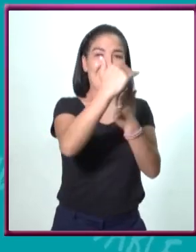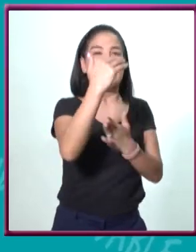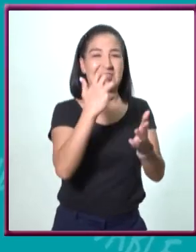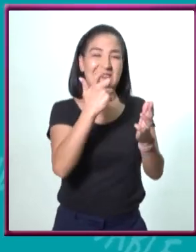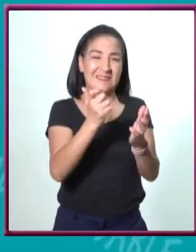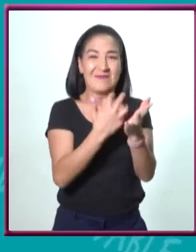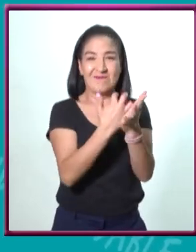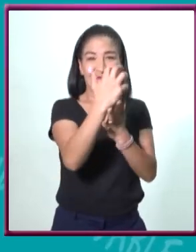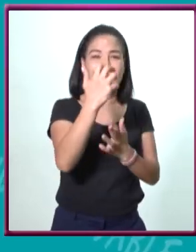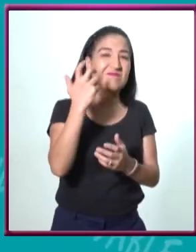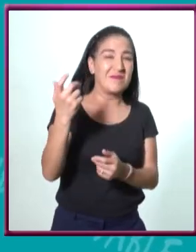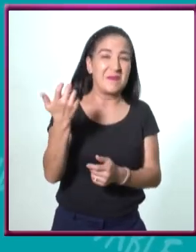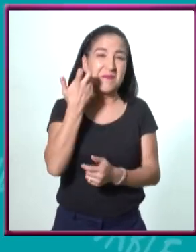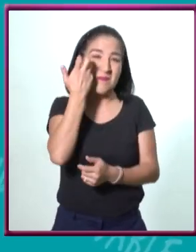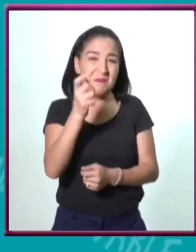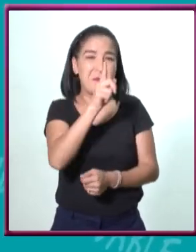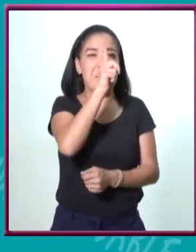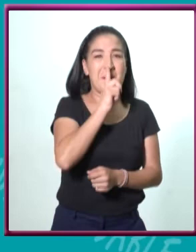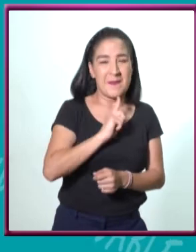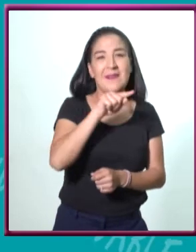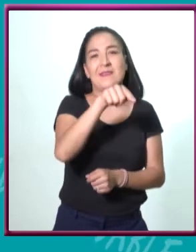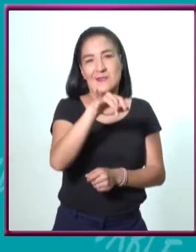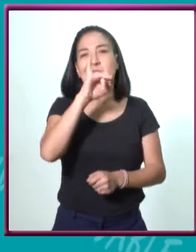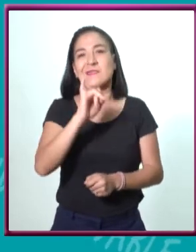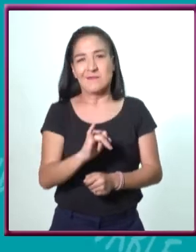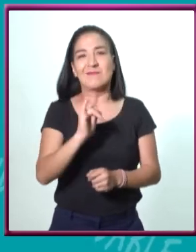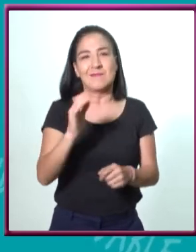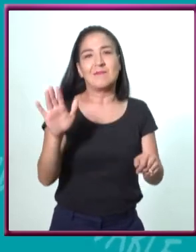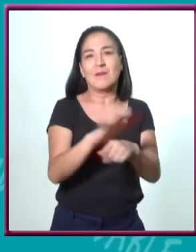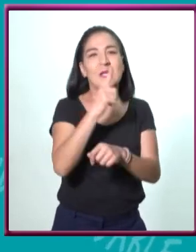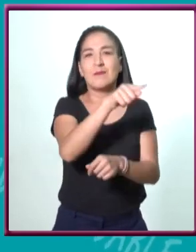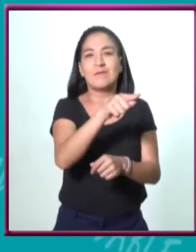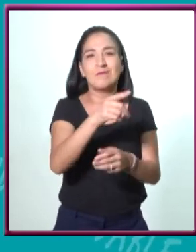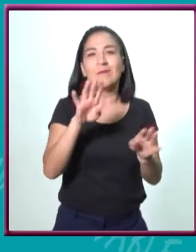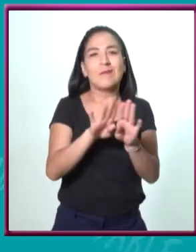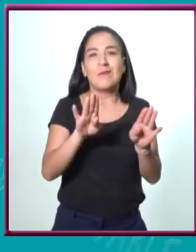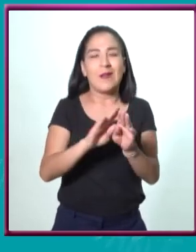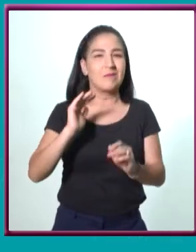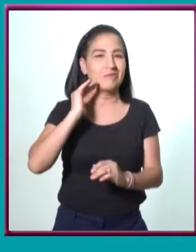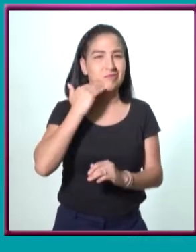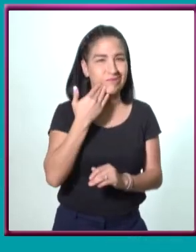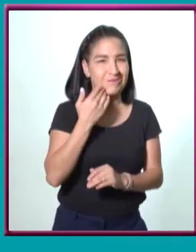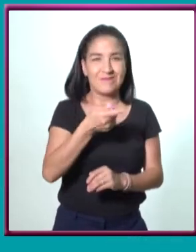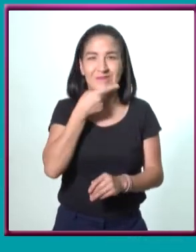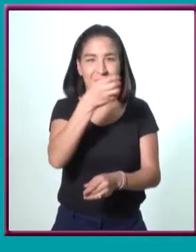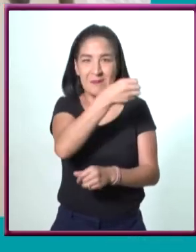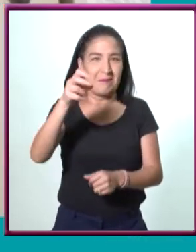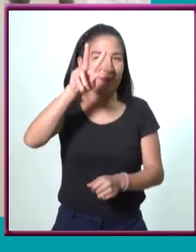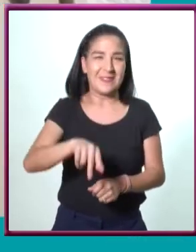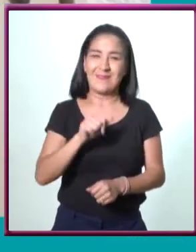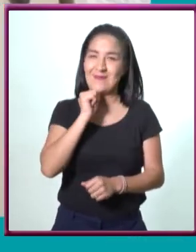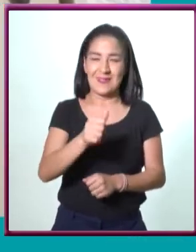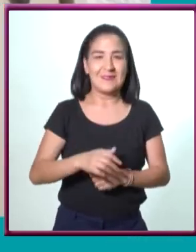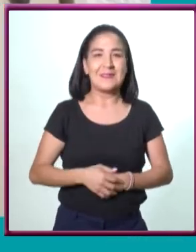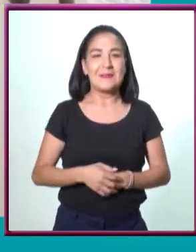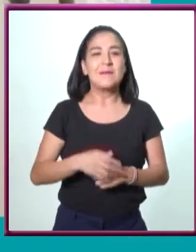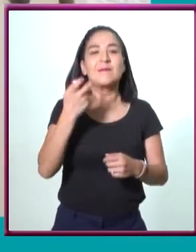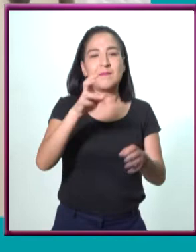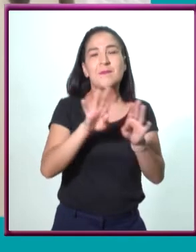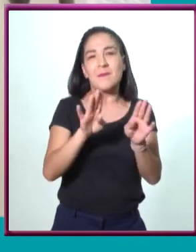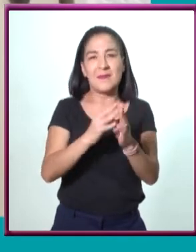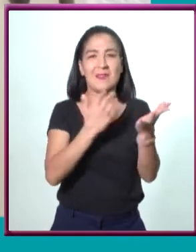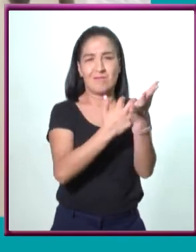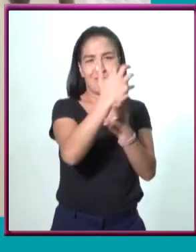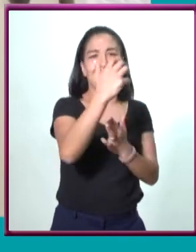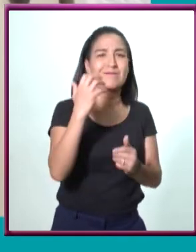es una forma de mentir porque pues igual estás distorsionando toda la verdad. Exagerar podría